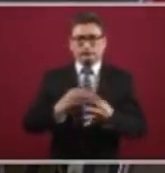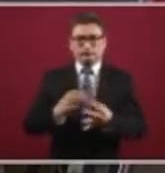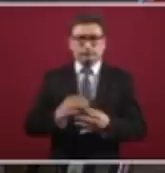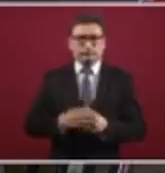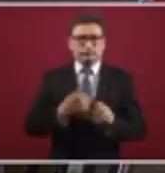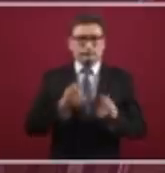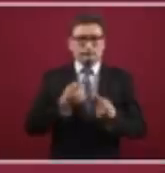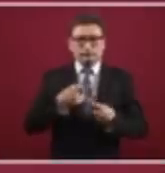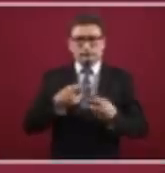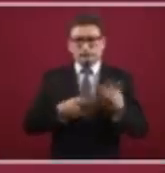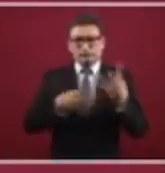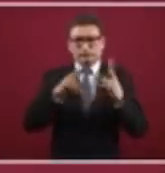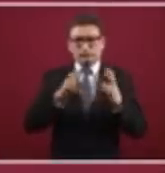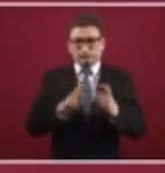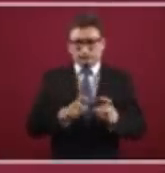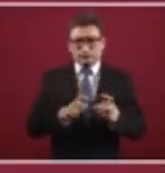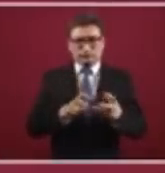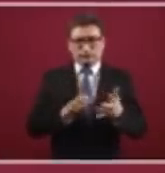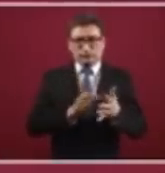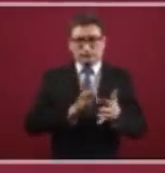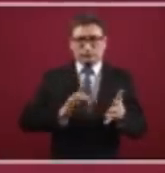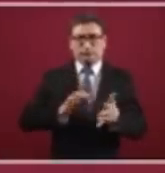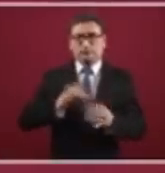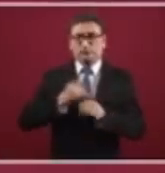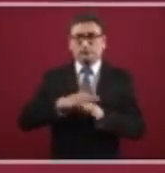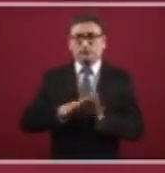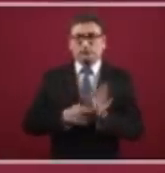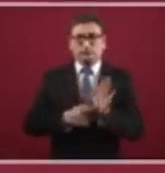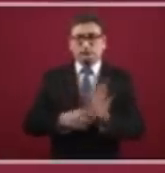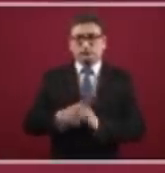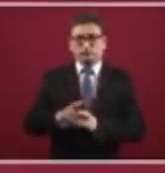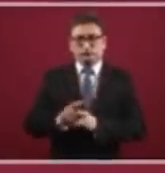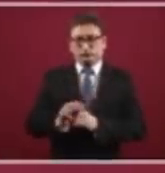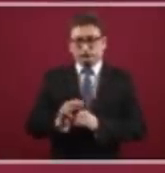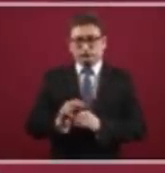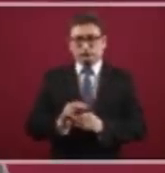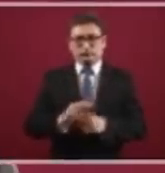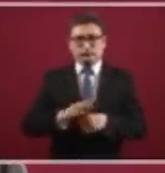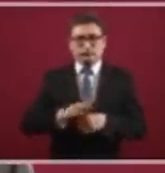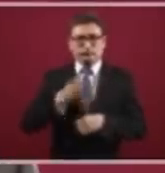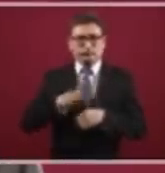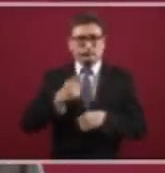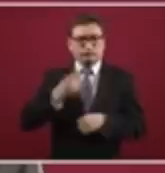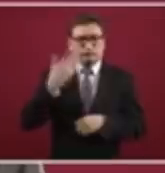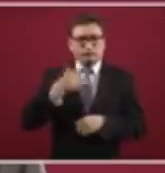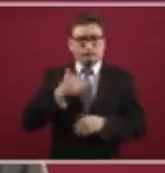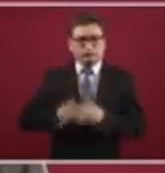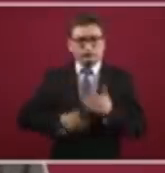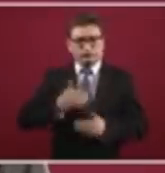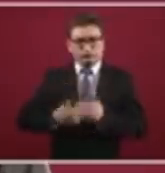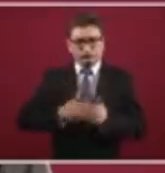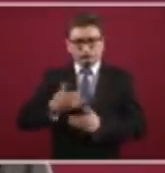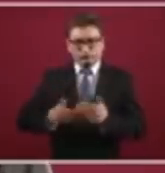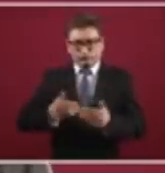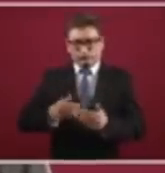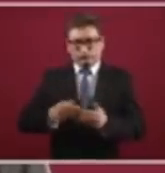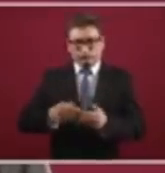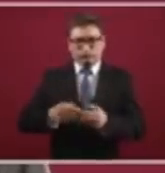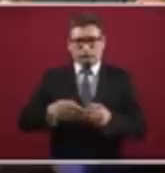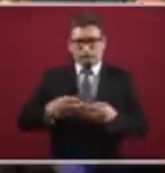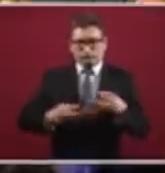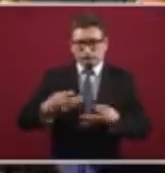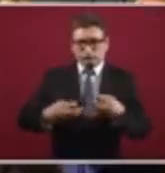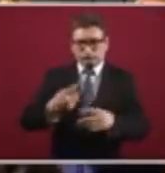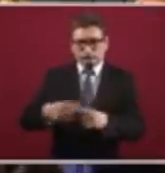hay asuntos que nos vamos a reservar la información que corresponde particularmente a todos los procesos de las diligencias judiciales que están